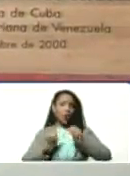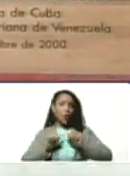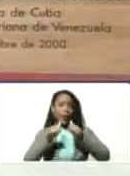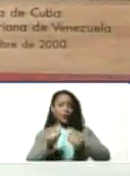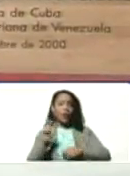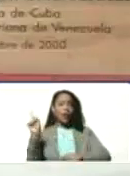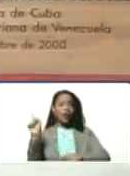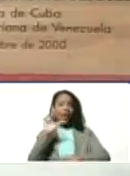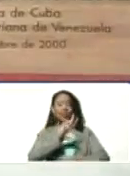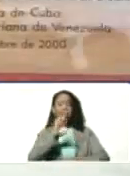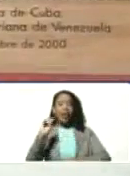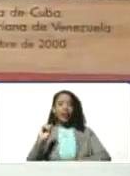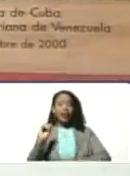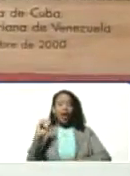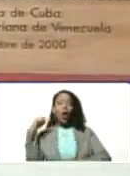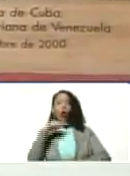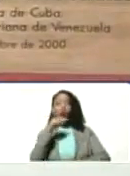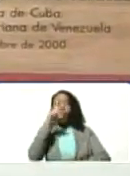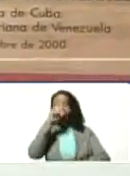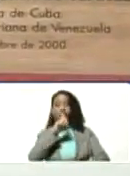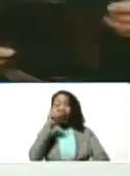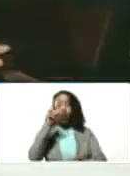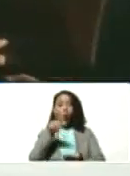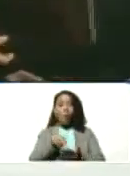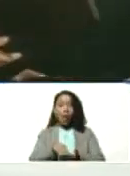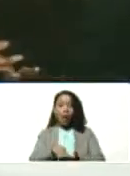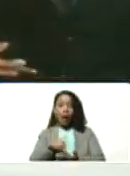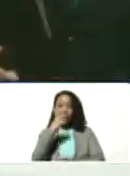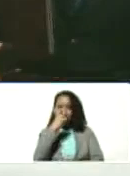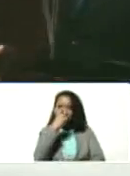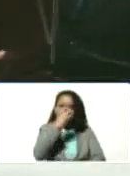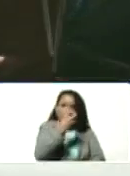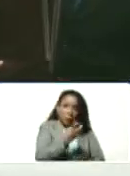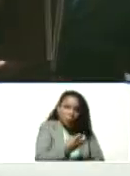aquel 30 de octubre del año 2000 en la visita